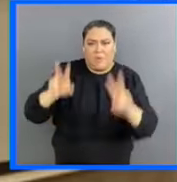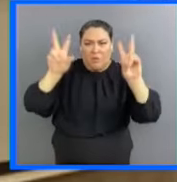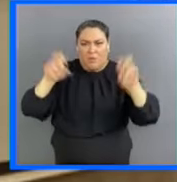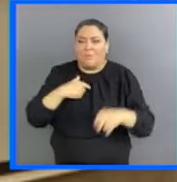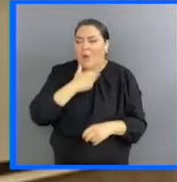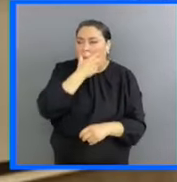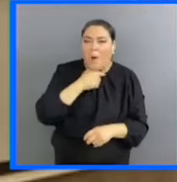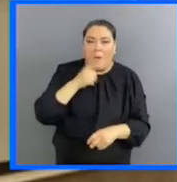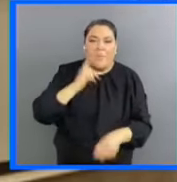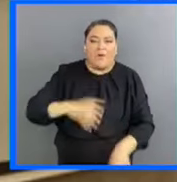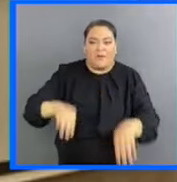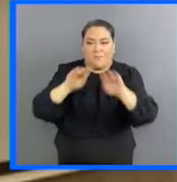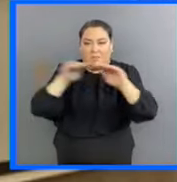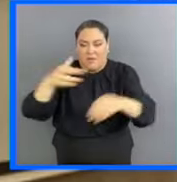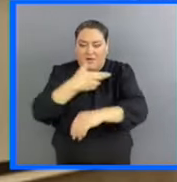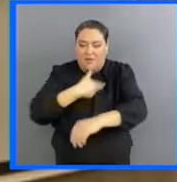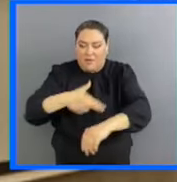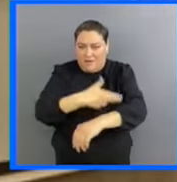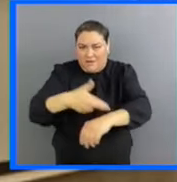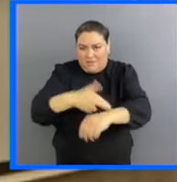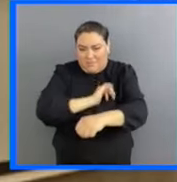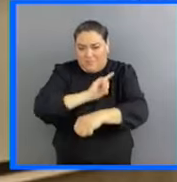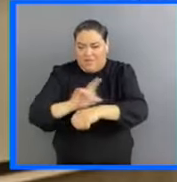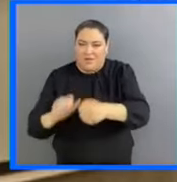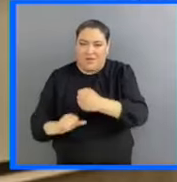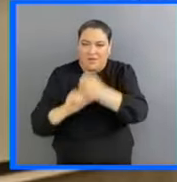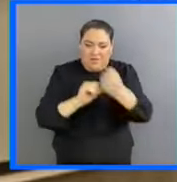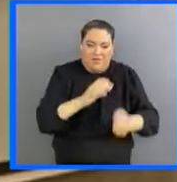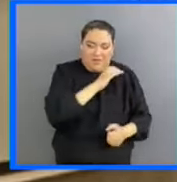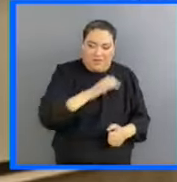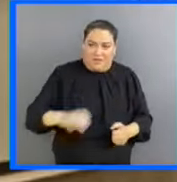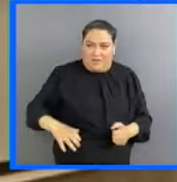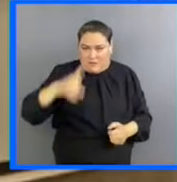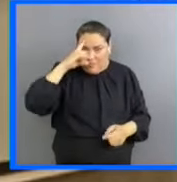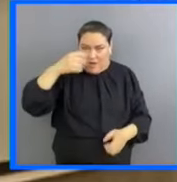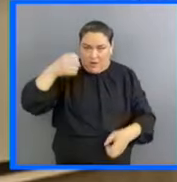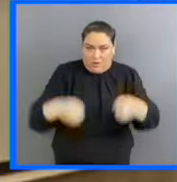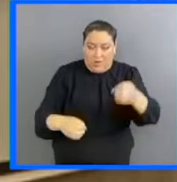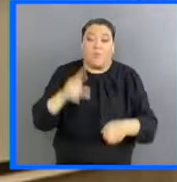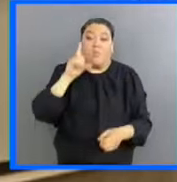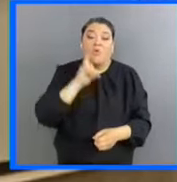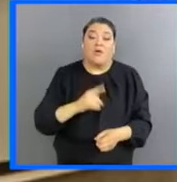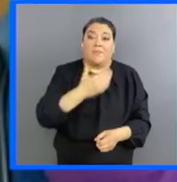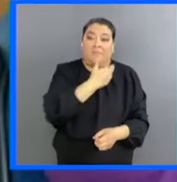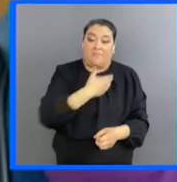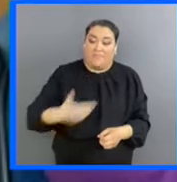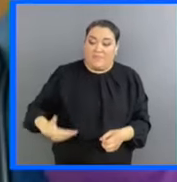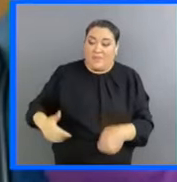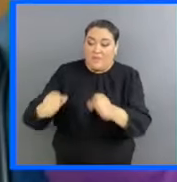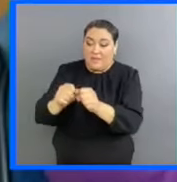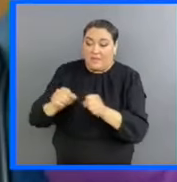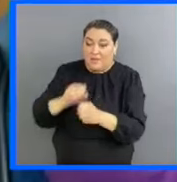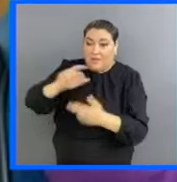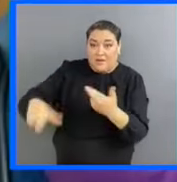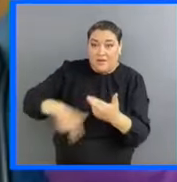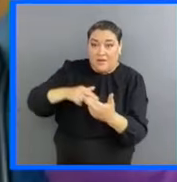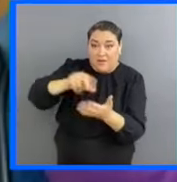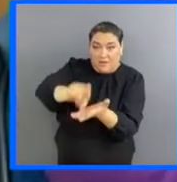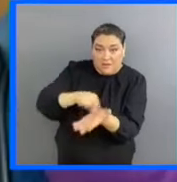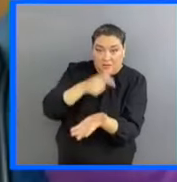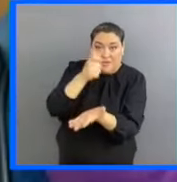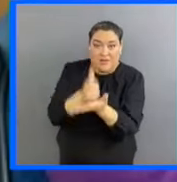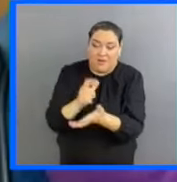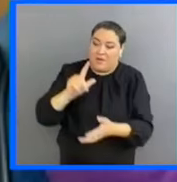acciones afirmativas en las candidaturas judiciales, la magistrada presidenta de la Sala Regional Jalapa del Tribunal Electoral,